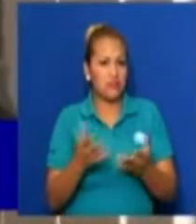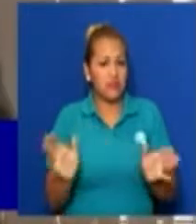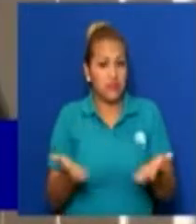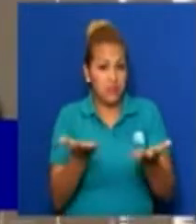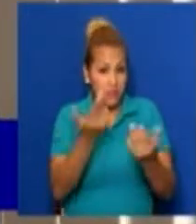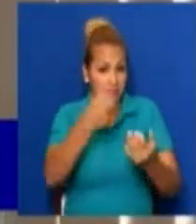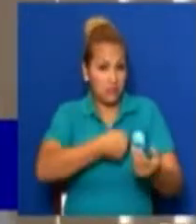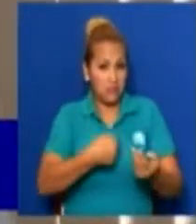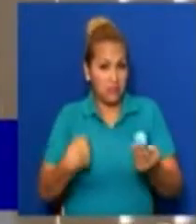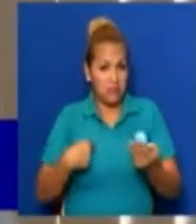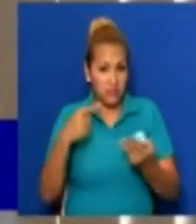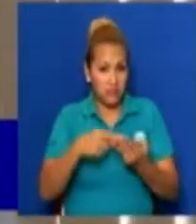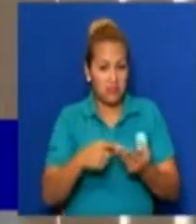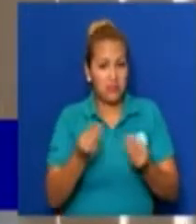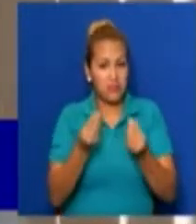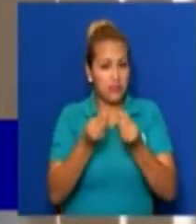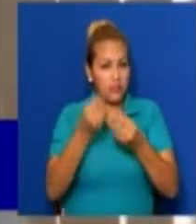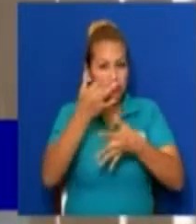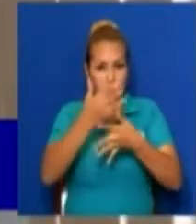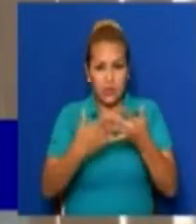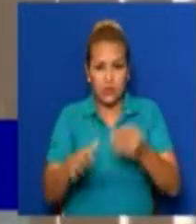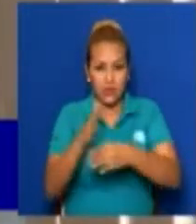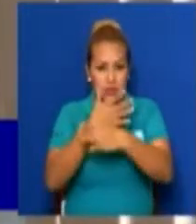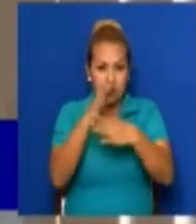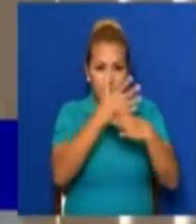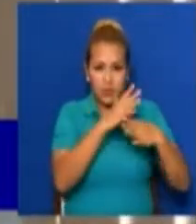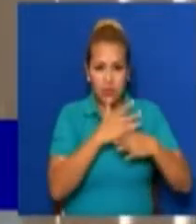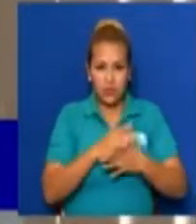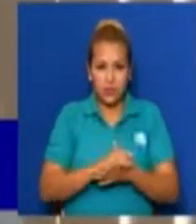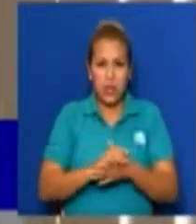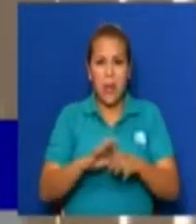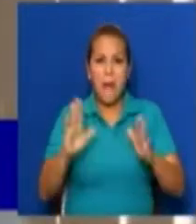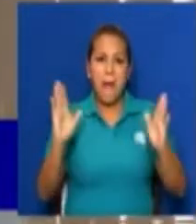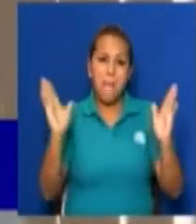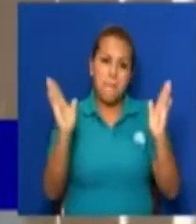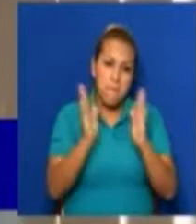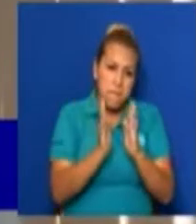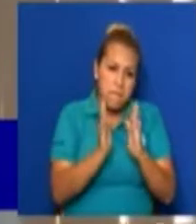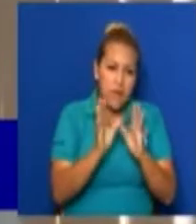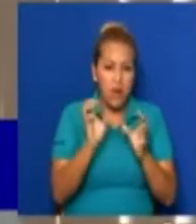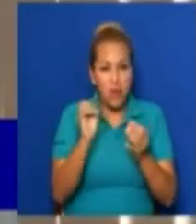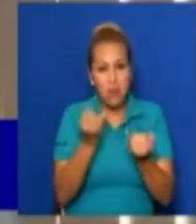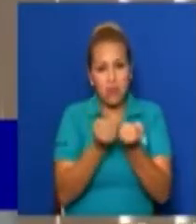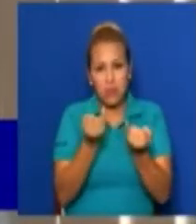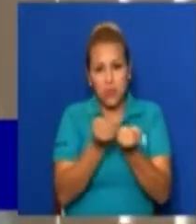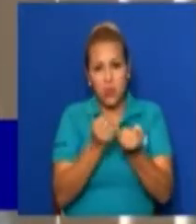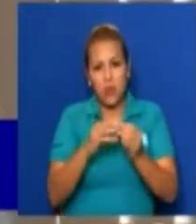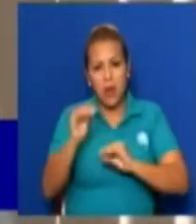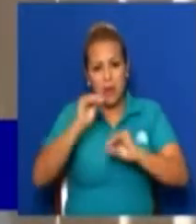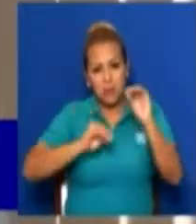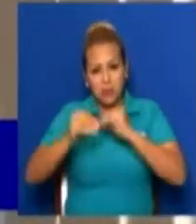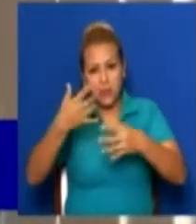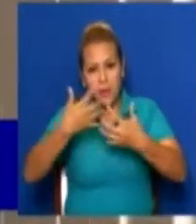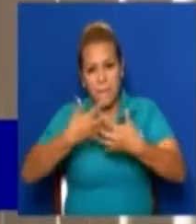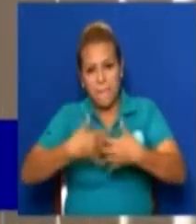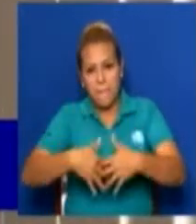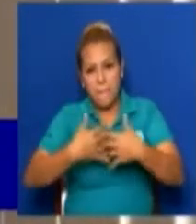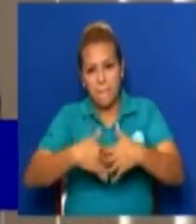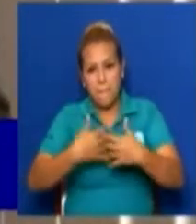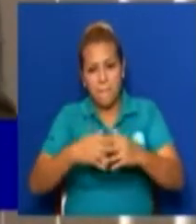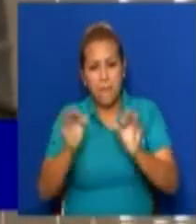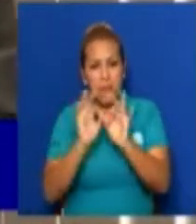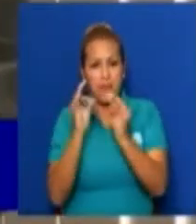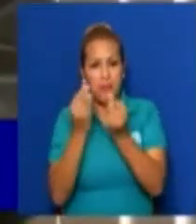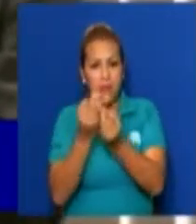estimular las micro, pequeñas unidades productivas, familiares